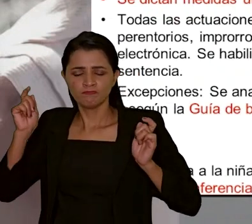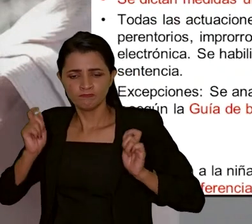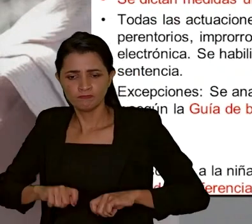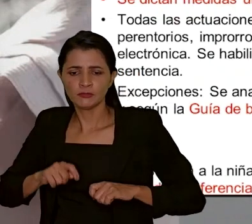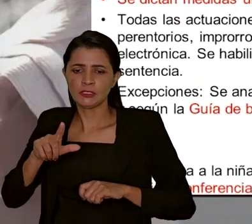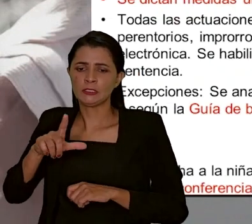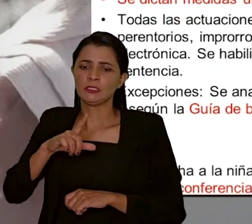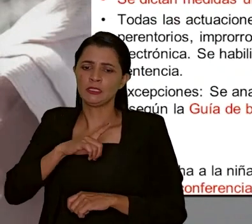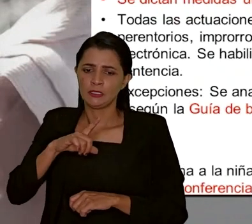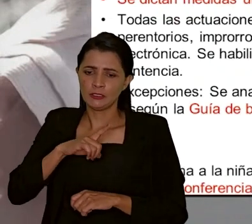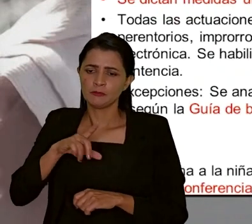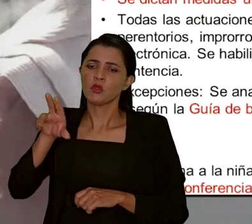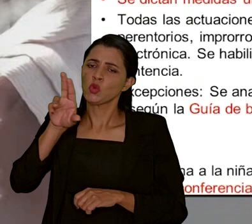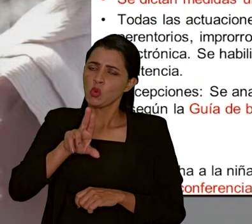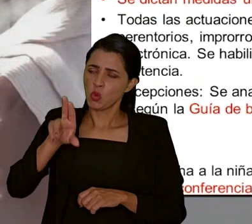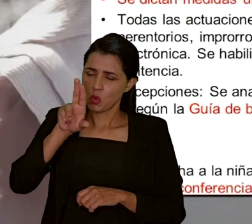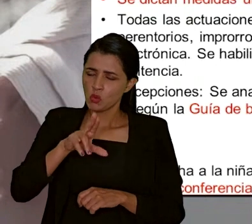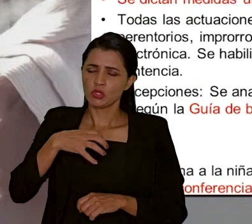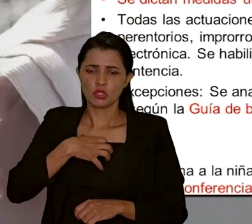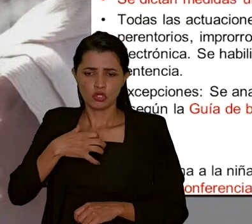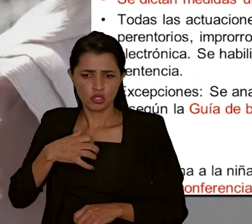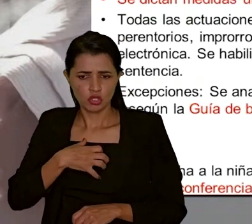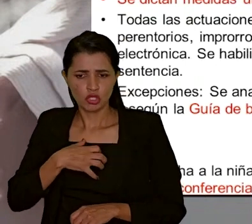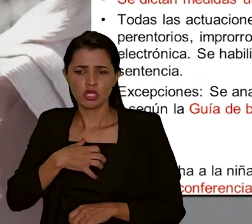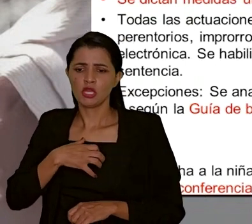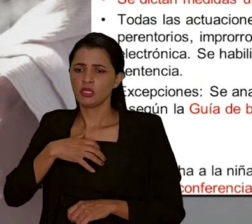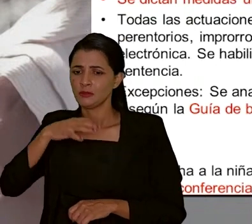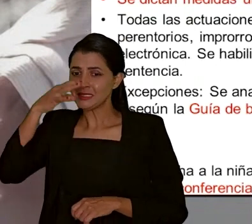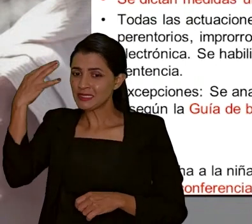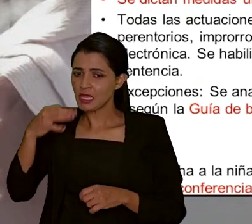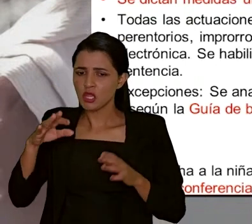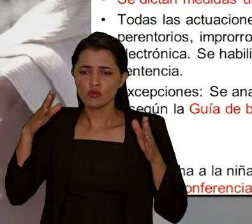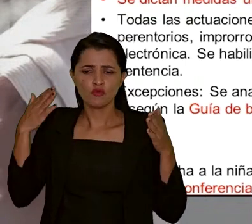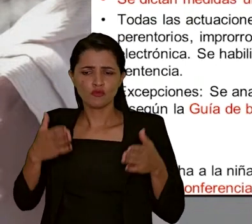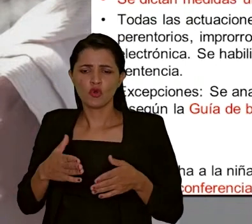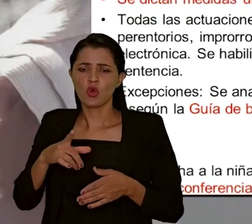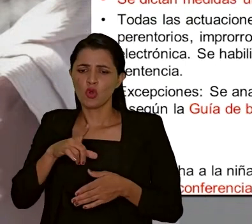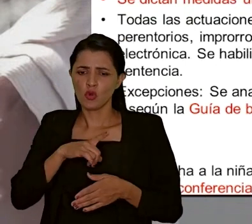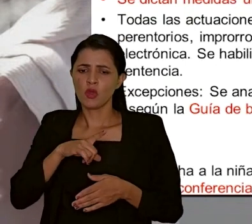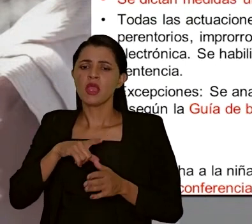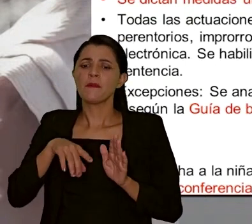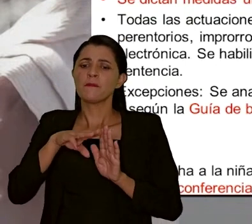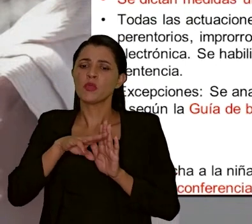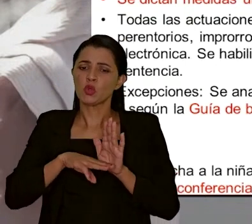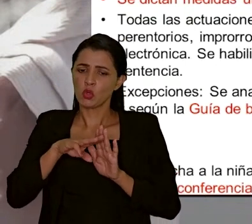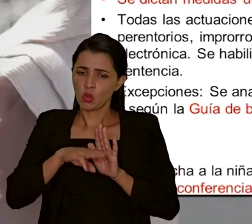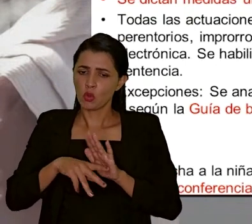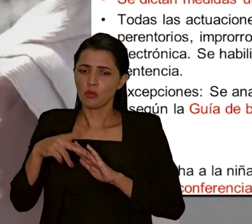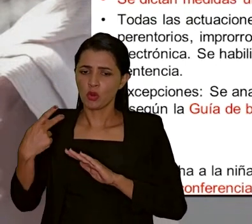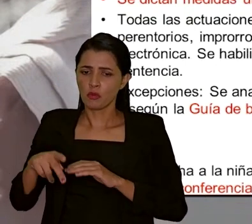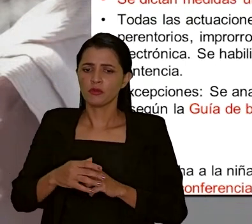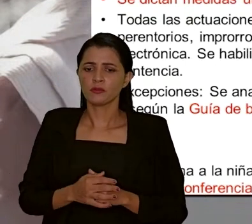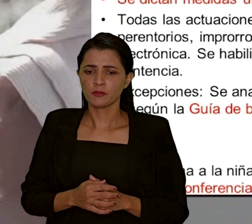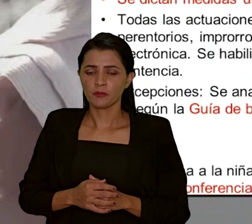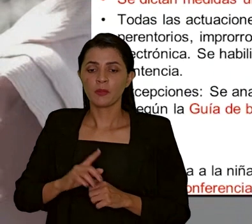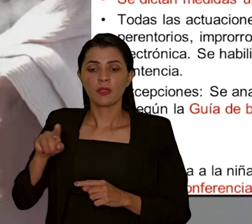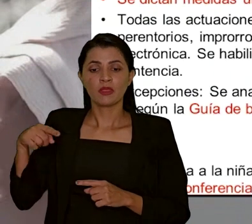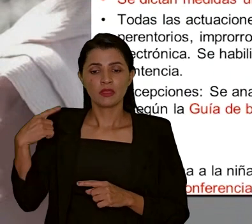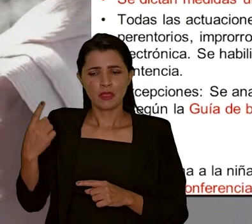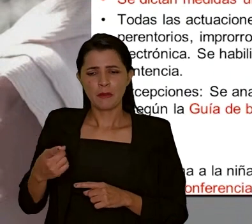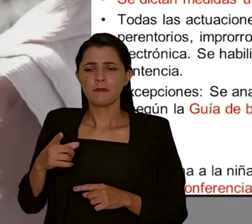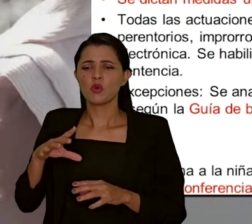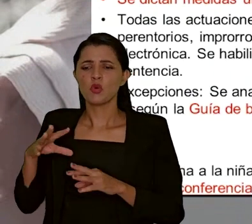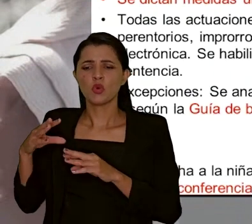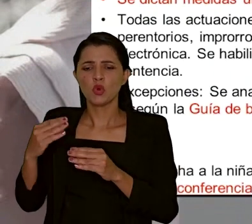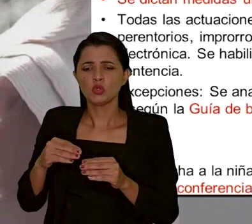en forma muy prolija y muy puntillosa el protocolo de actuación. El juez actúa como verdadero director del proceso,